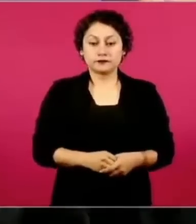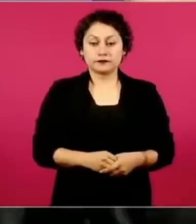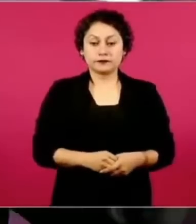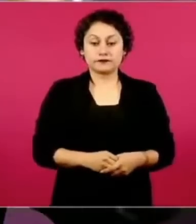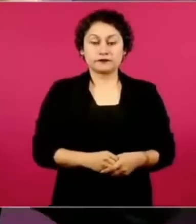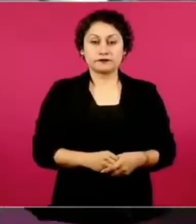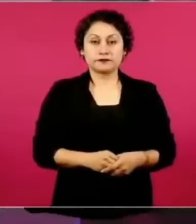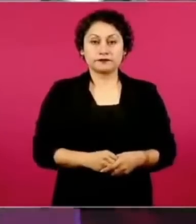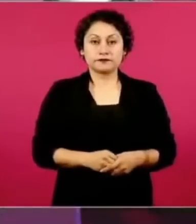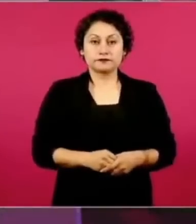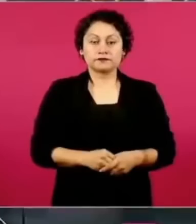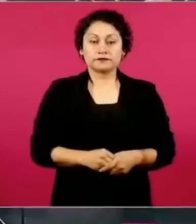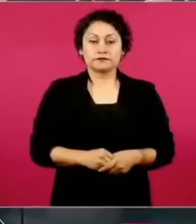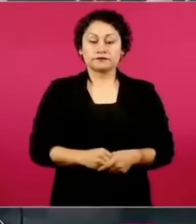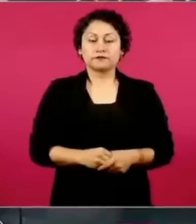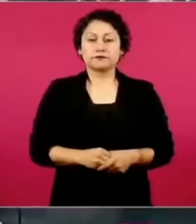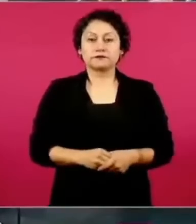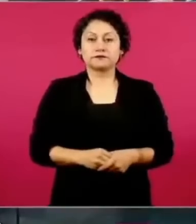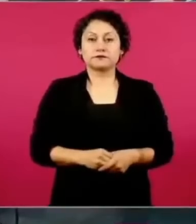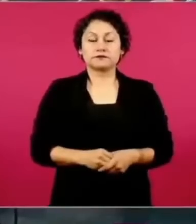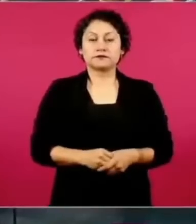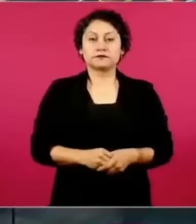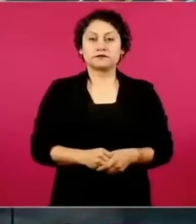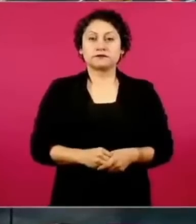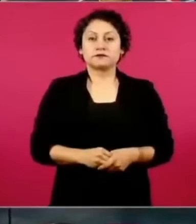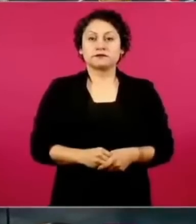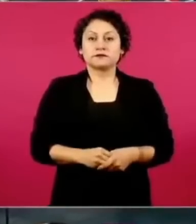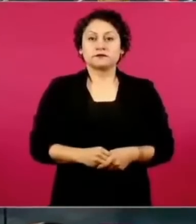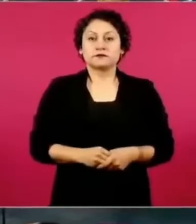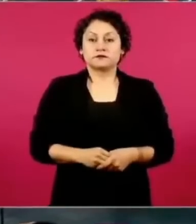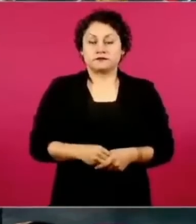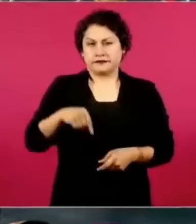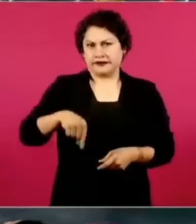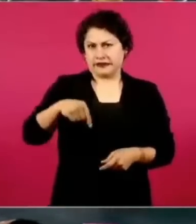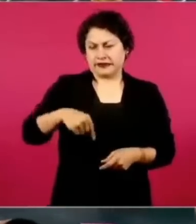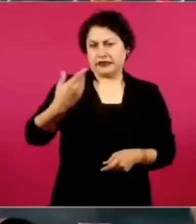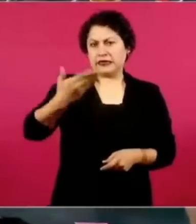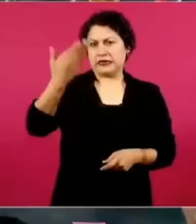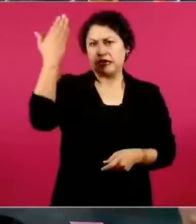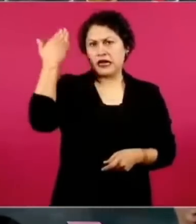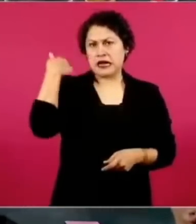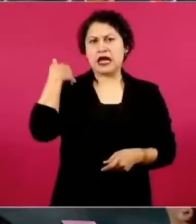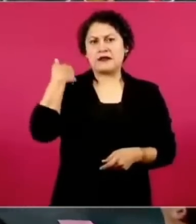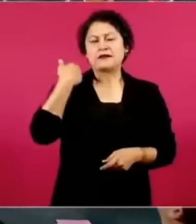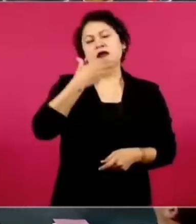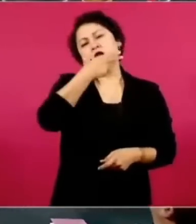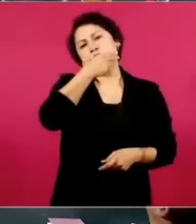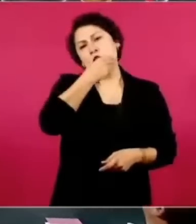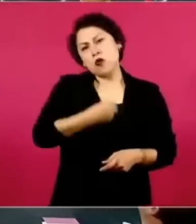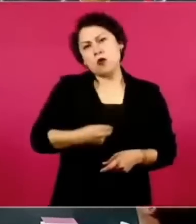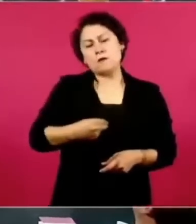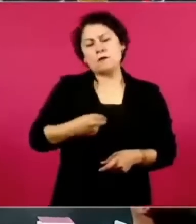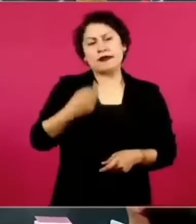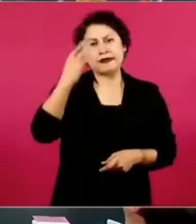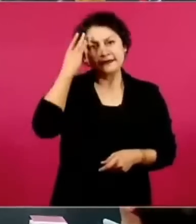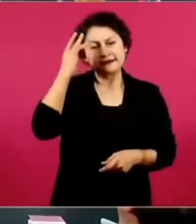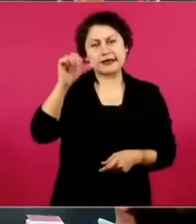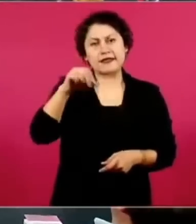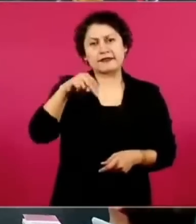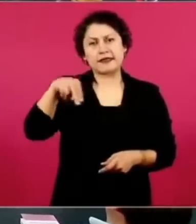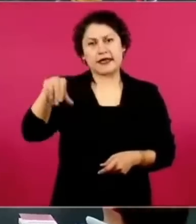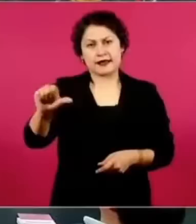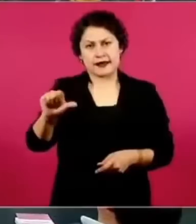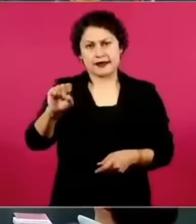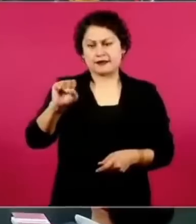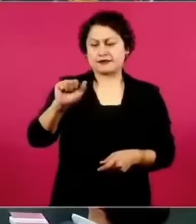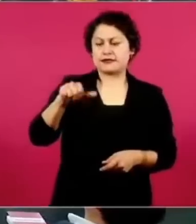se luchaba en contra del santanismo, Santana fue 11 veces presidente de México,